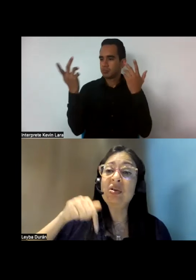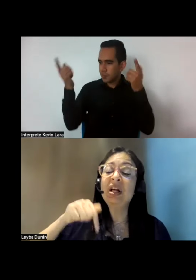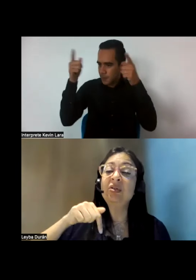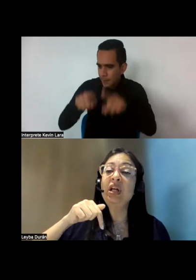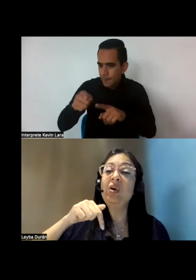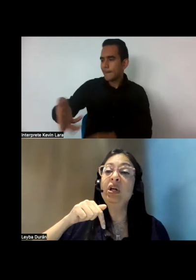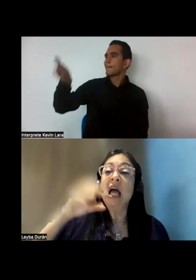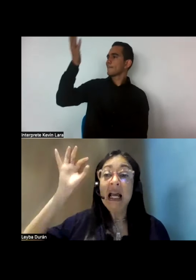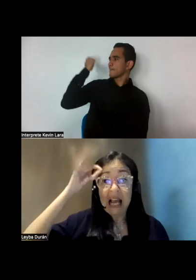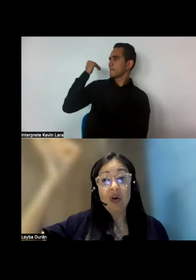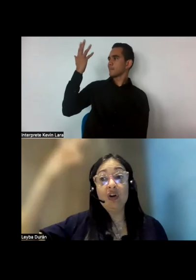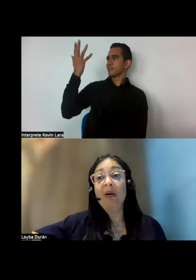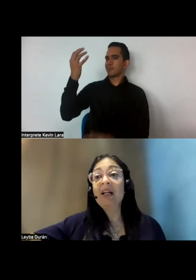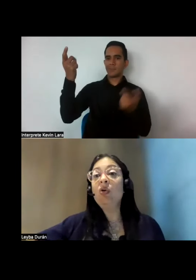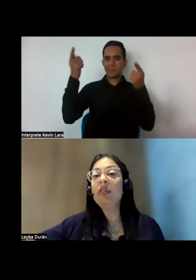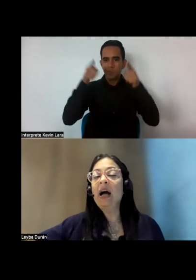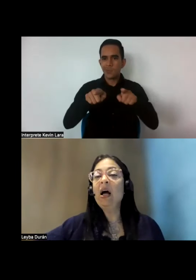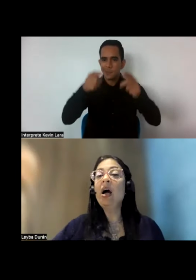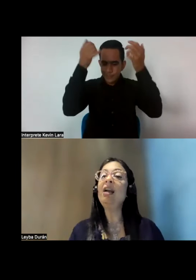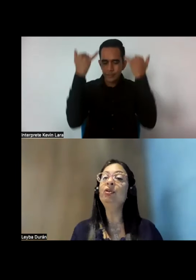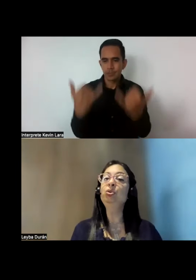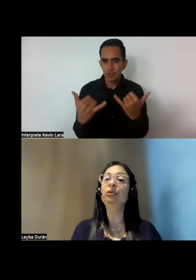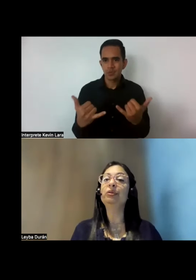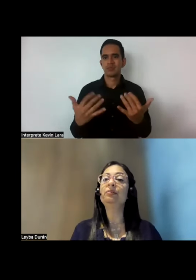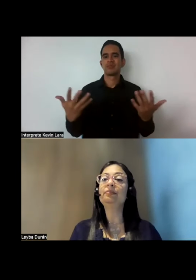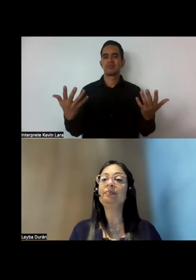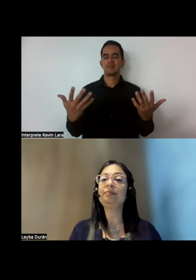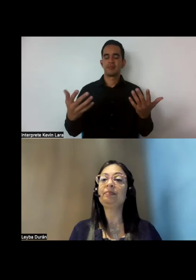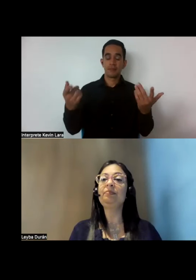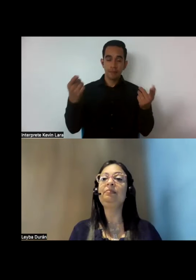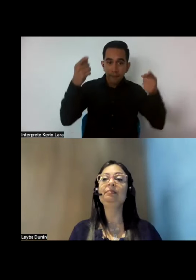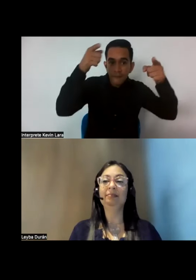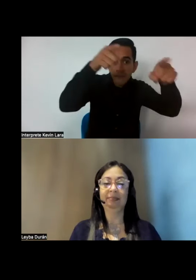está recordando del hoy y a lo que nos va a recordar al futuro.